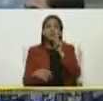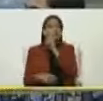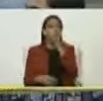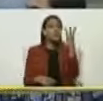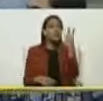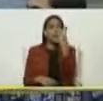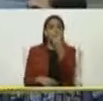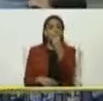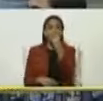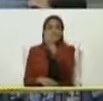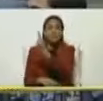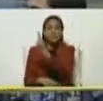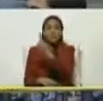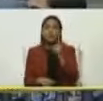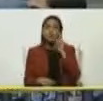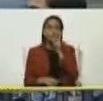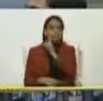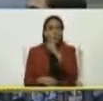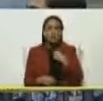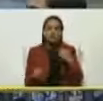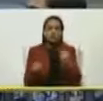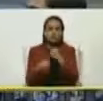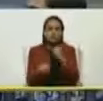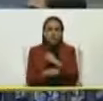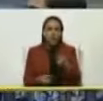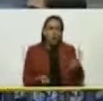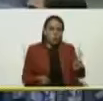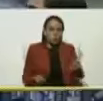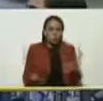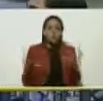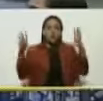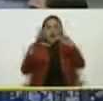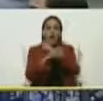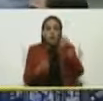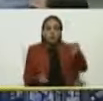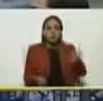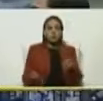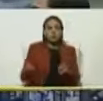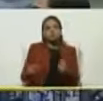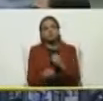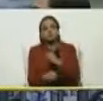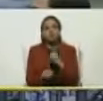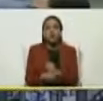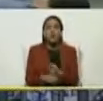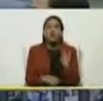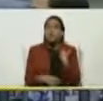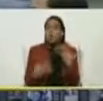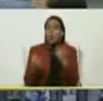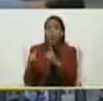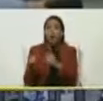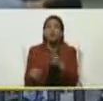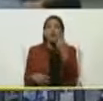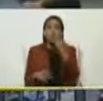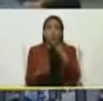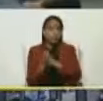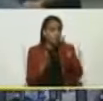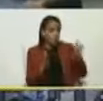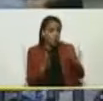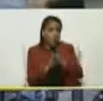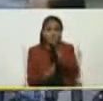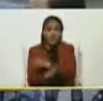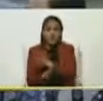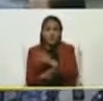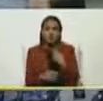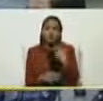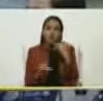Artes. Y entonces una vez estaba trabajando en la noche y pusieron a trabajar a 2 compañeros, uno llamado Pinto y